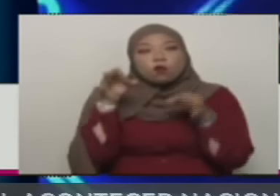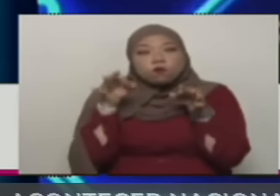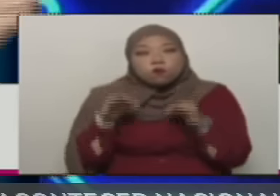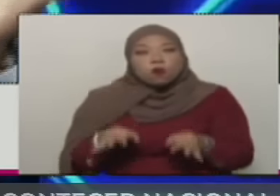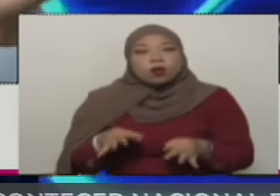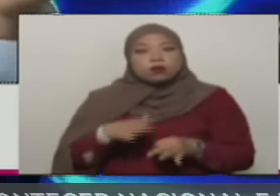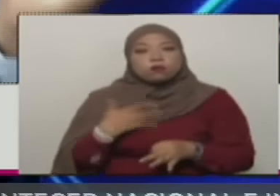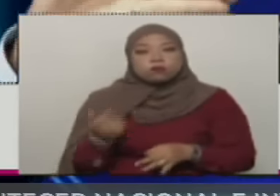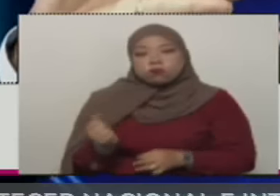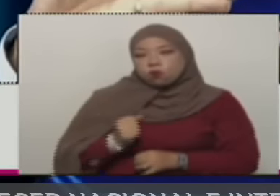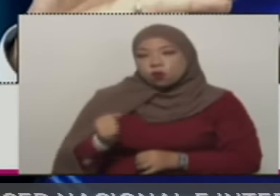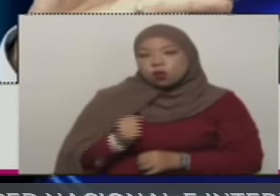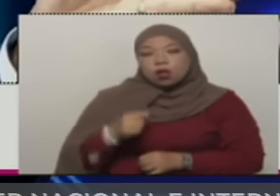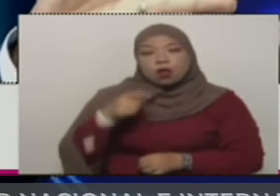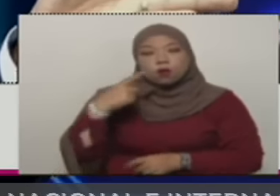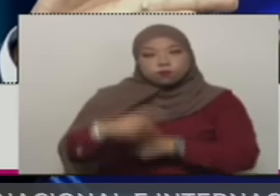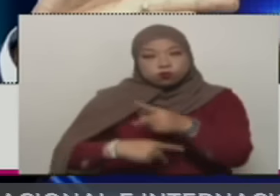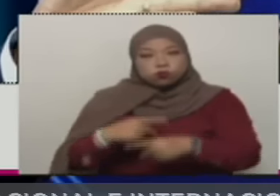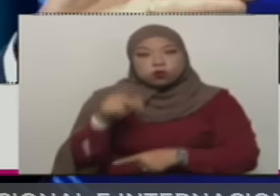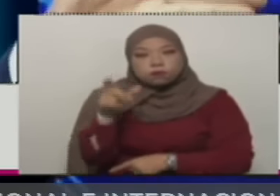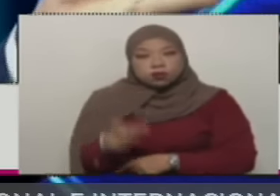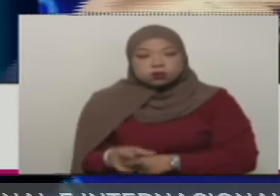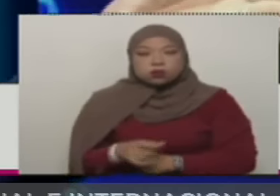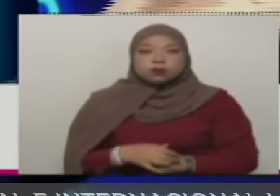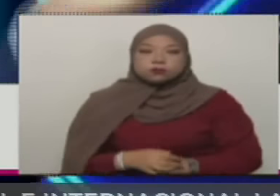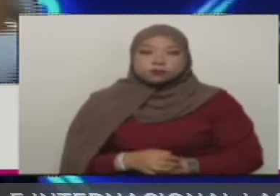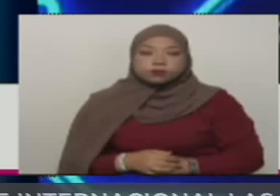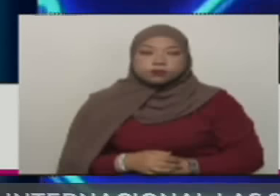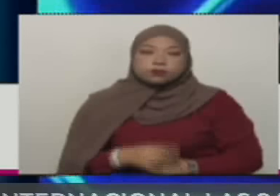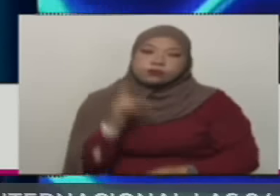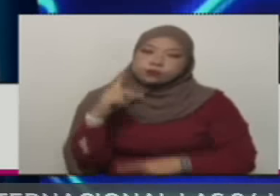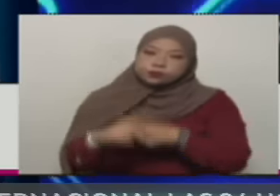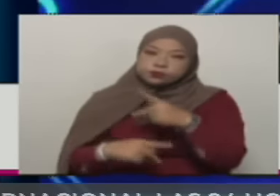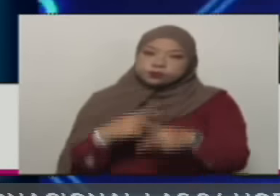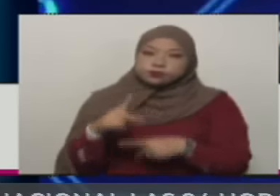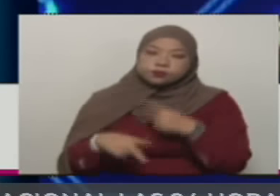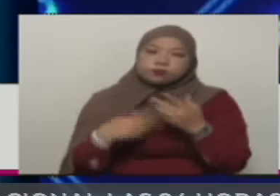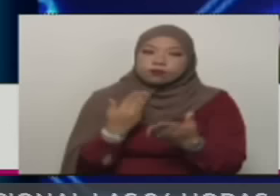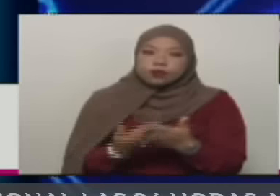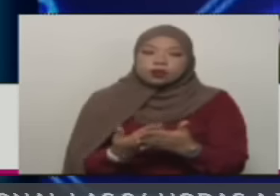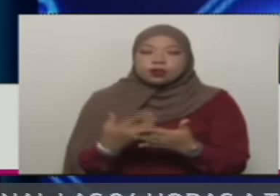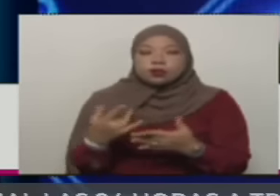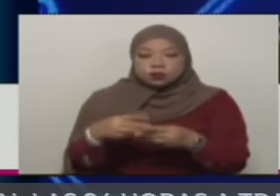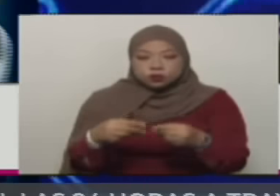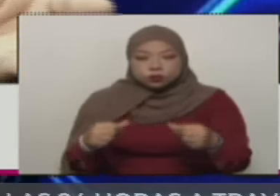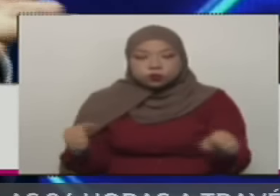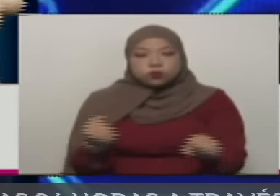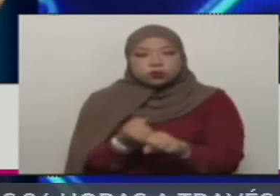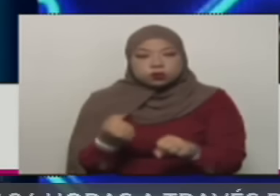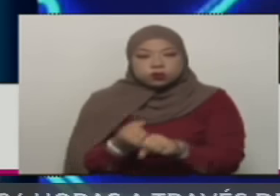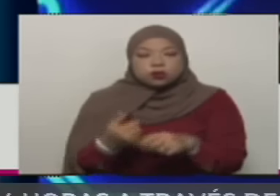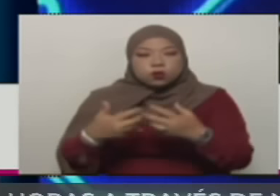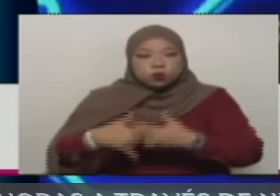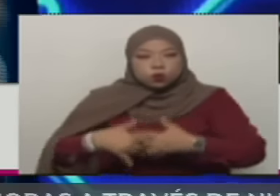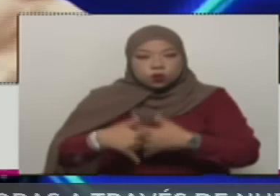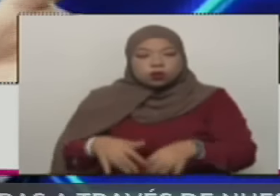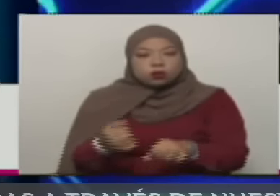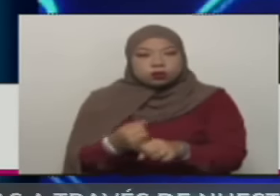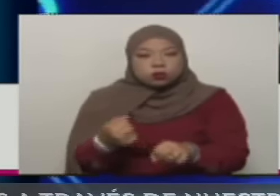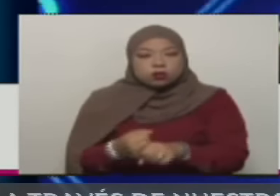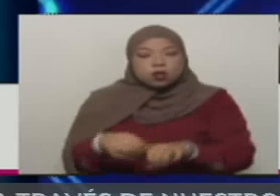tienes garantizado que el productor, desde los productores grandes, en el campo agrícola, en el campo industrial, o desde